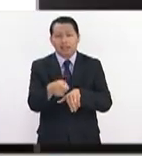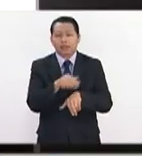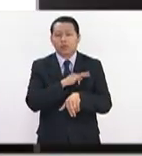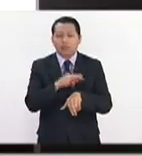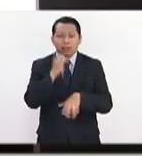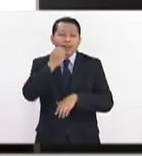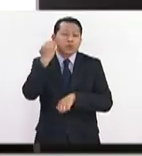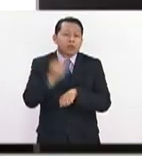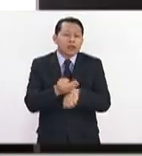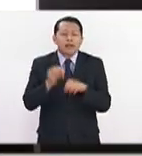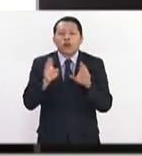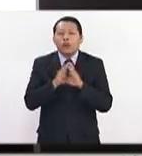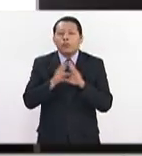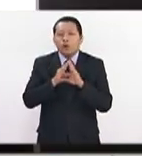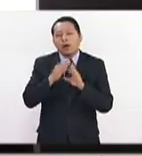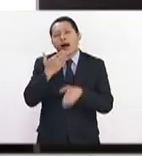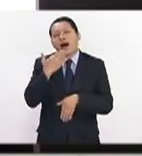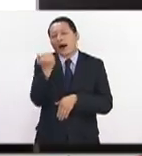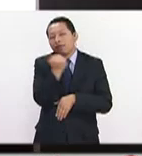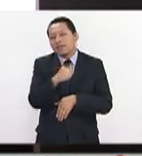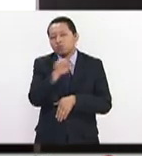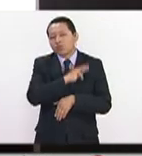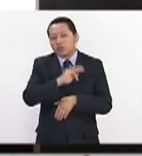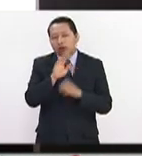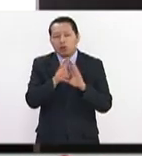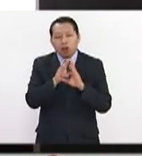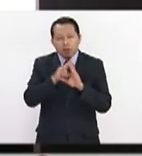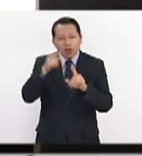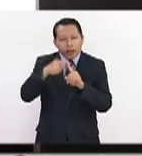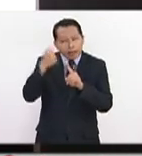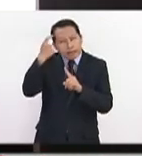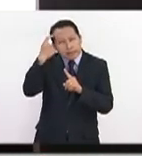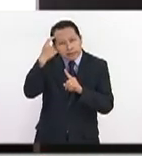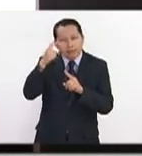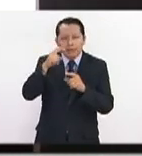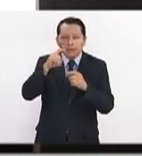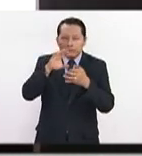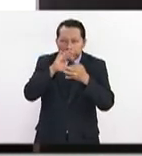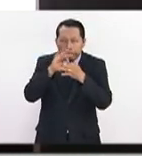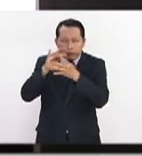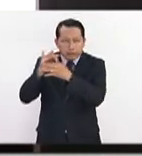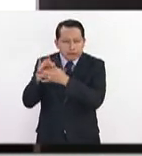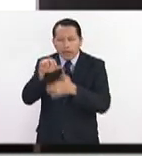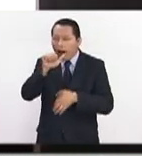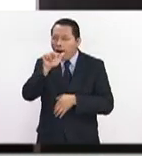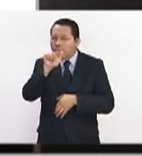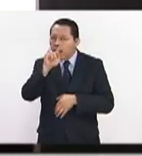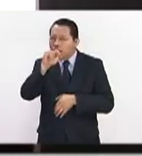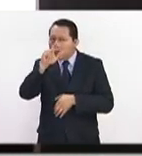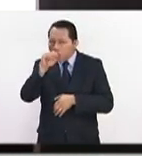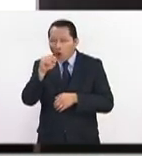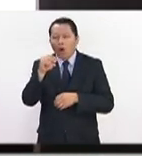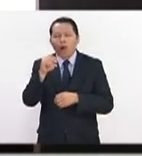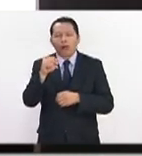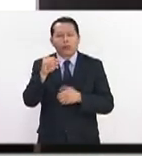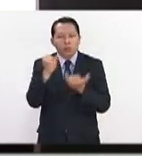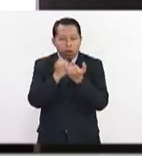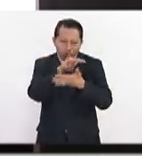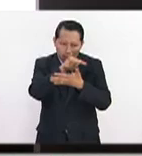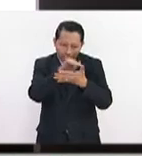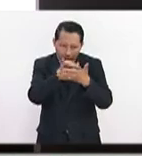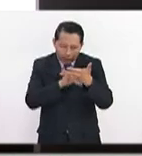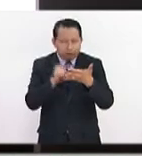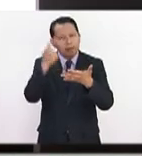que el estudiante tenga habilidades en términos analíticos, una buena comprensión de textos, eso